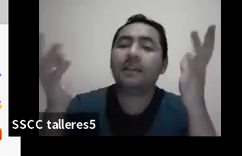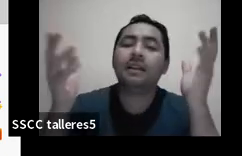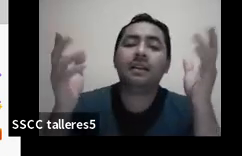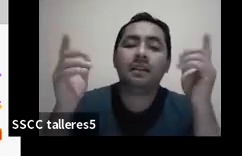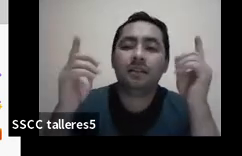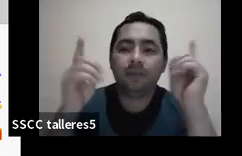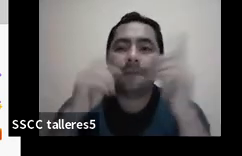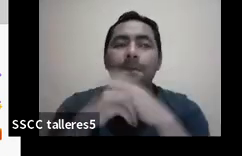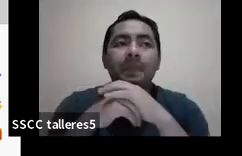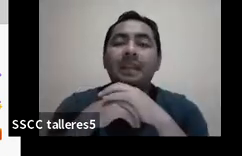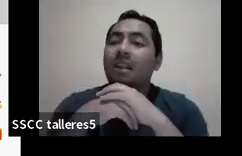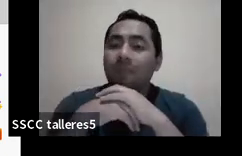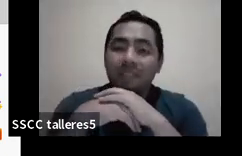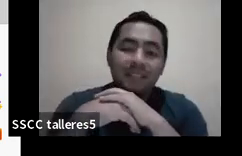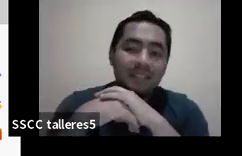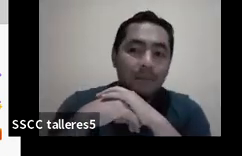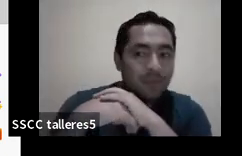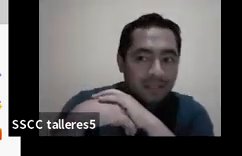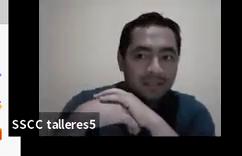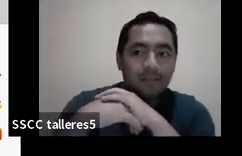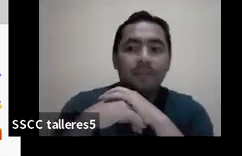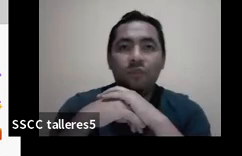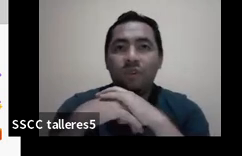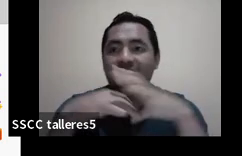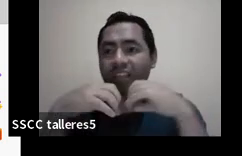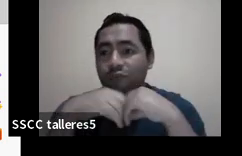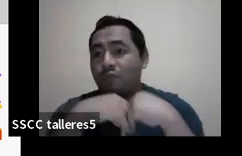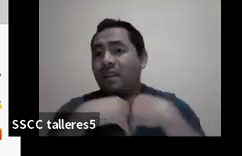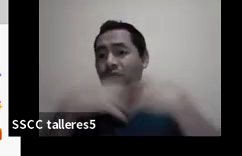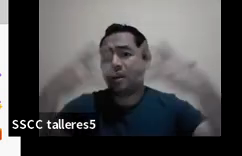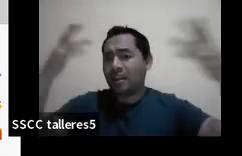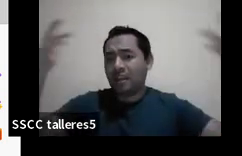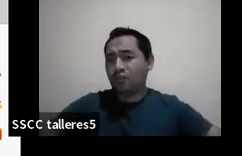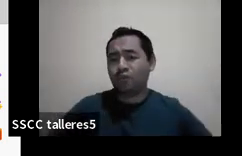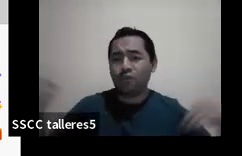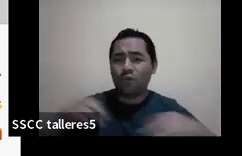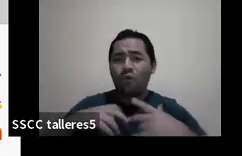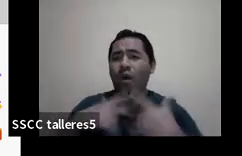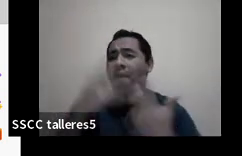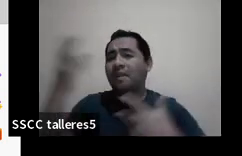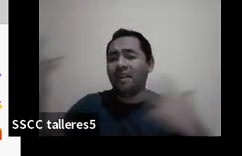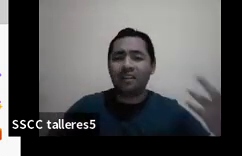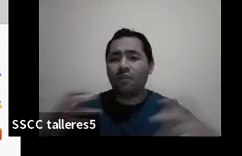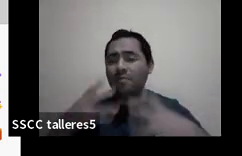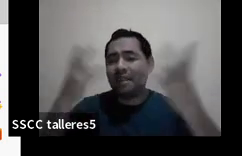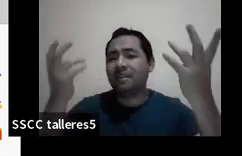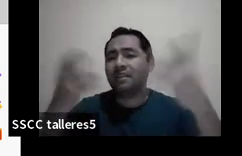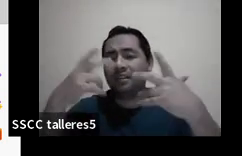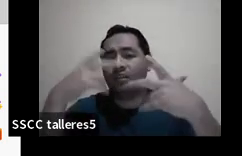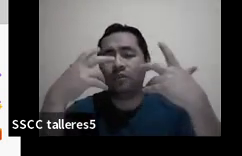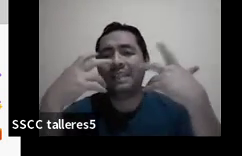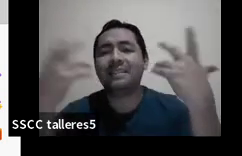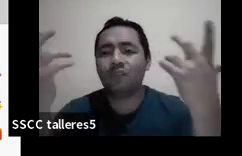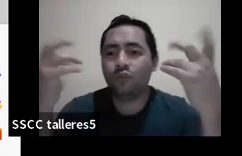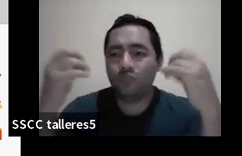señas, ¿ya? Y la lengua de señas se aprende, no es que de forma natural ellos lo hablan y lo aprenden